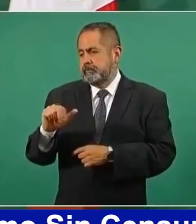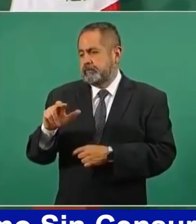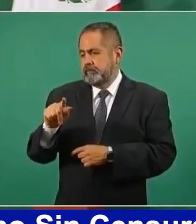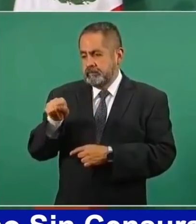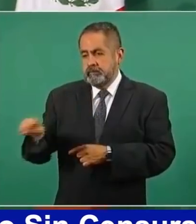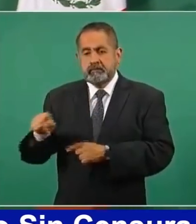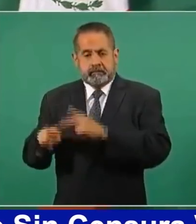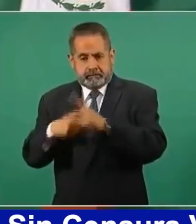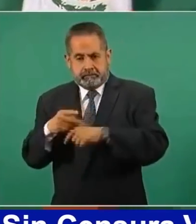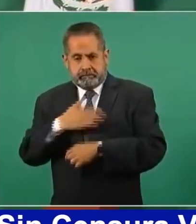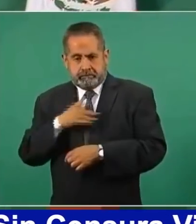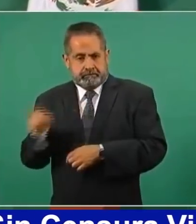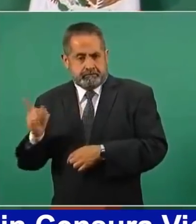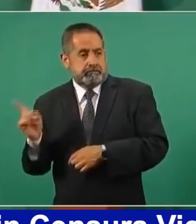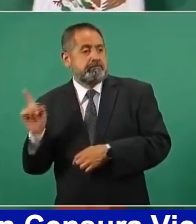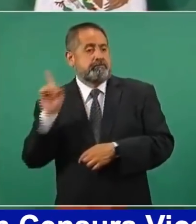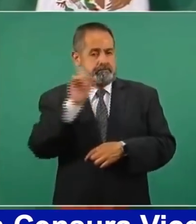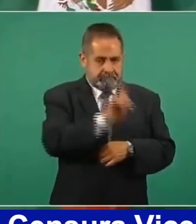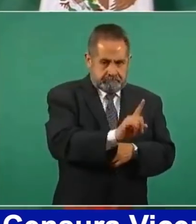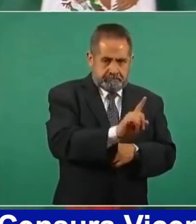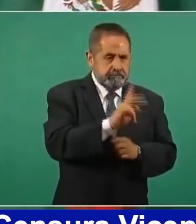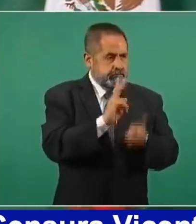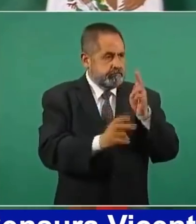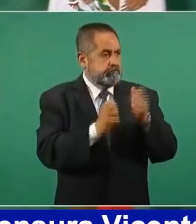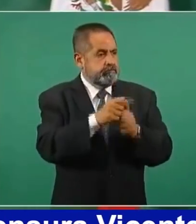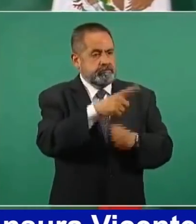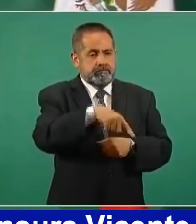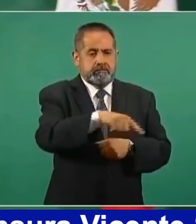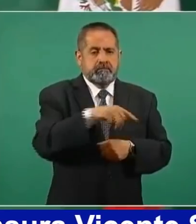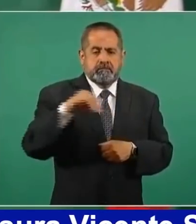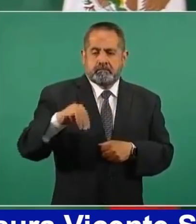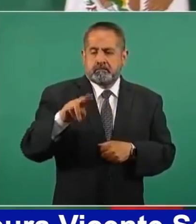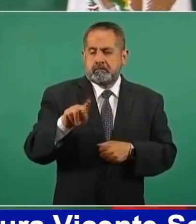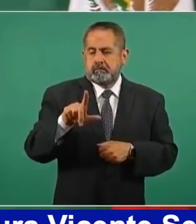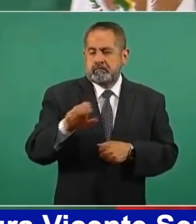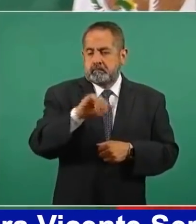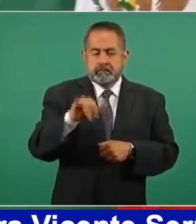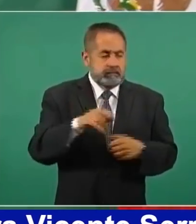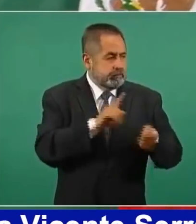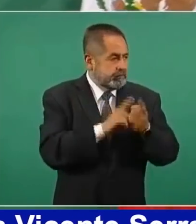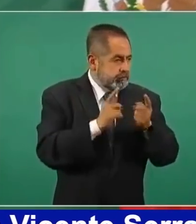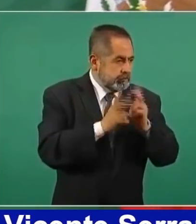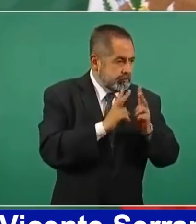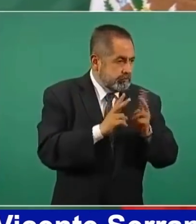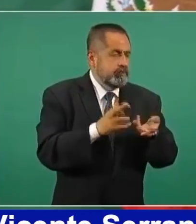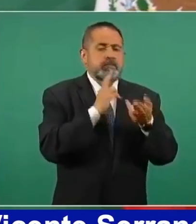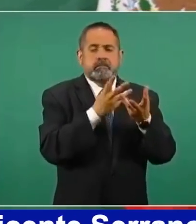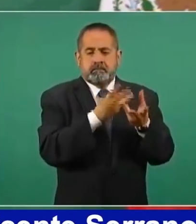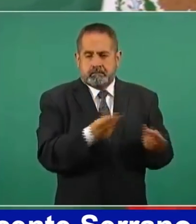allá, va a estar en Mulegé y se va a resolver,